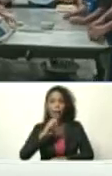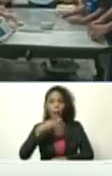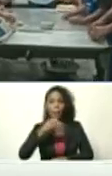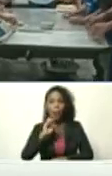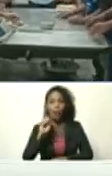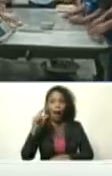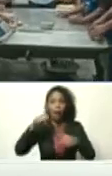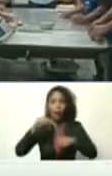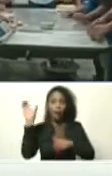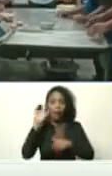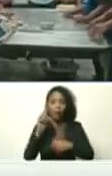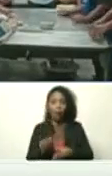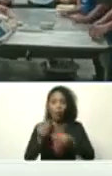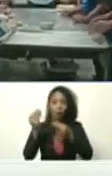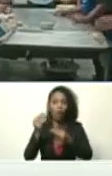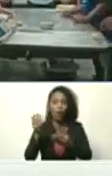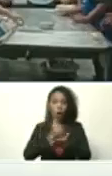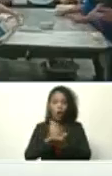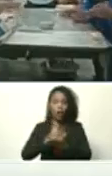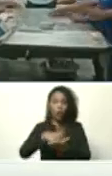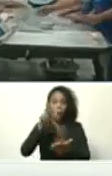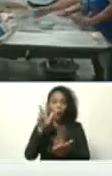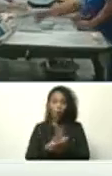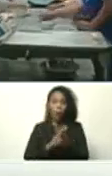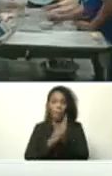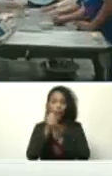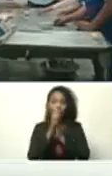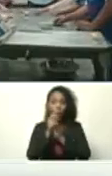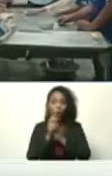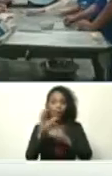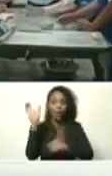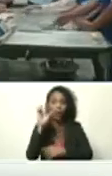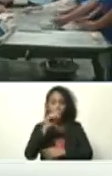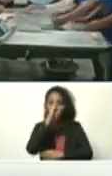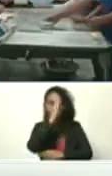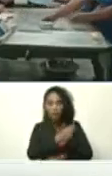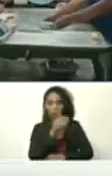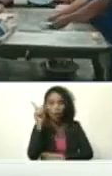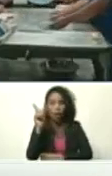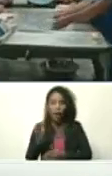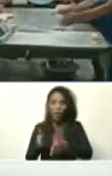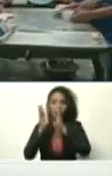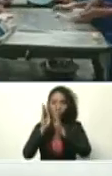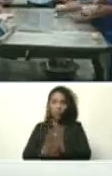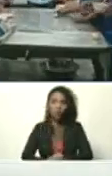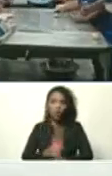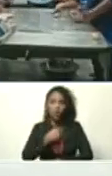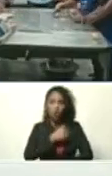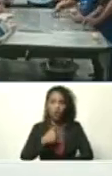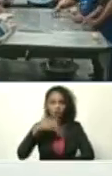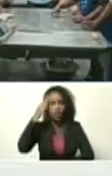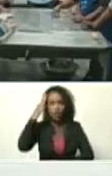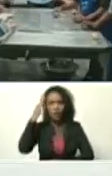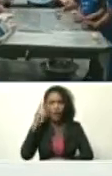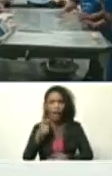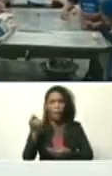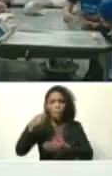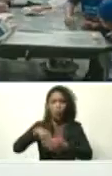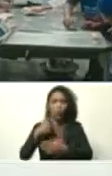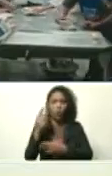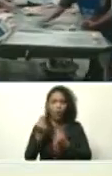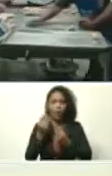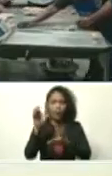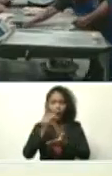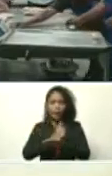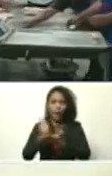a entregar los créditos a los emprendedores de Caracas, directamente en la torre. Yo quiero saber el monto del crédito, las condiciones